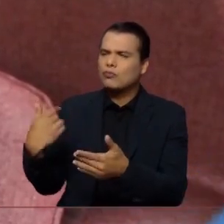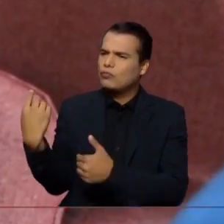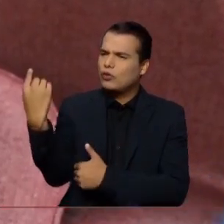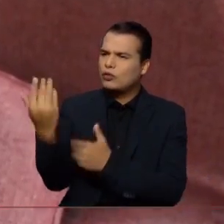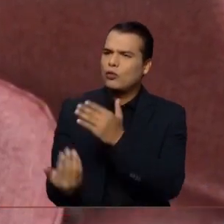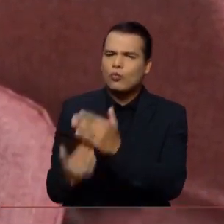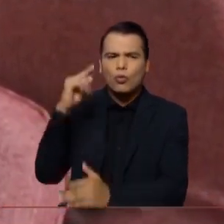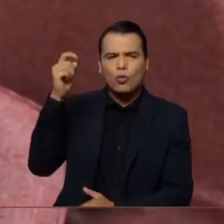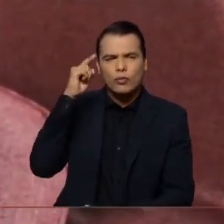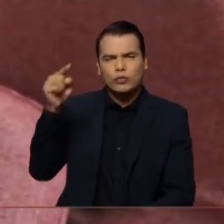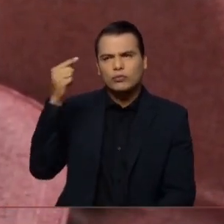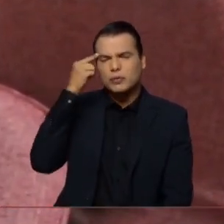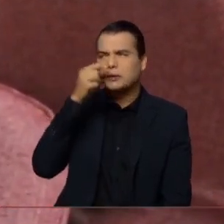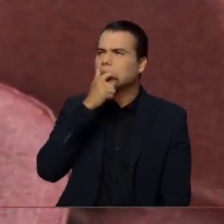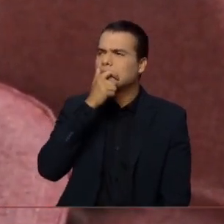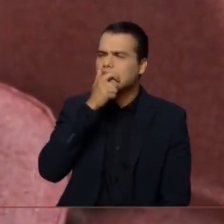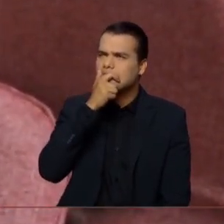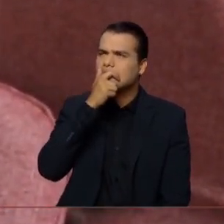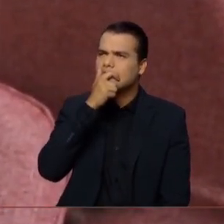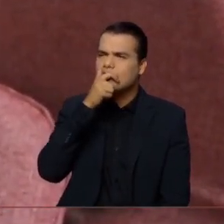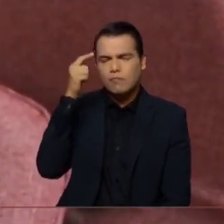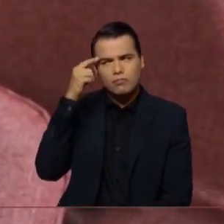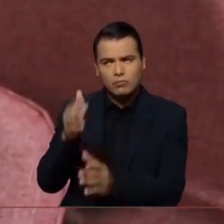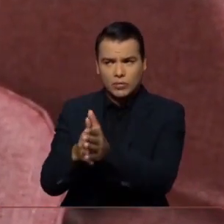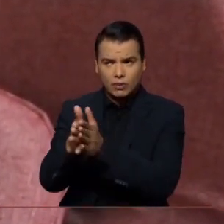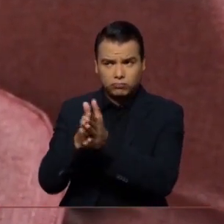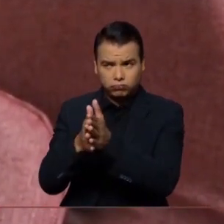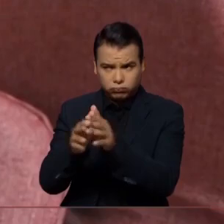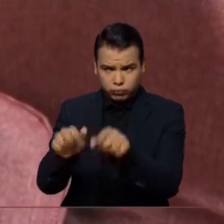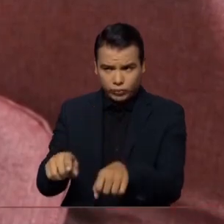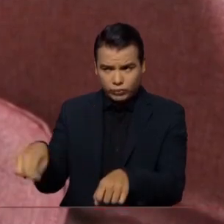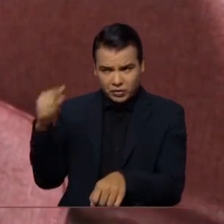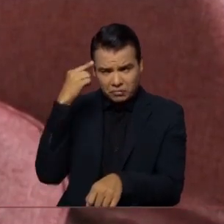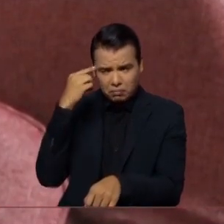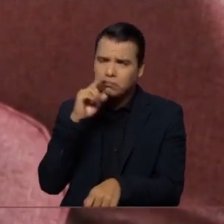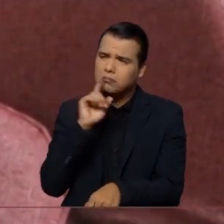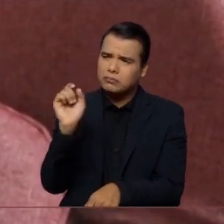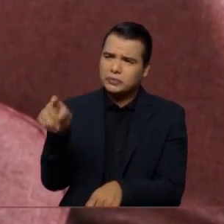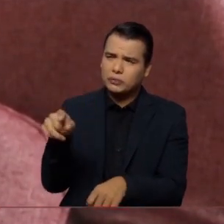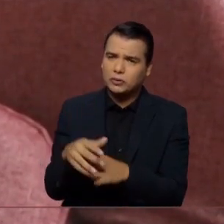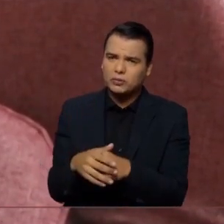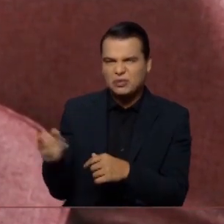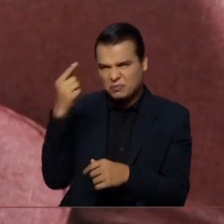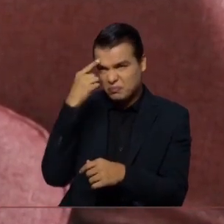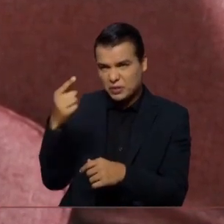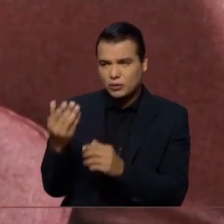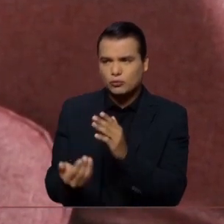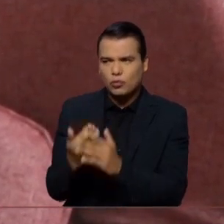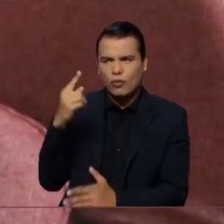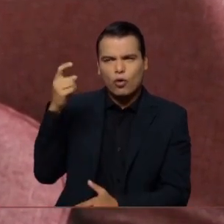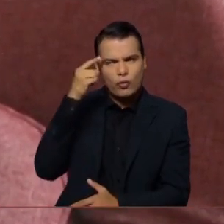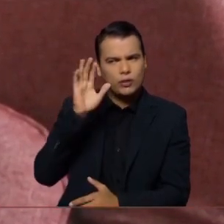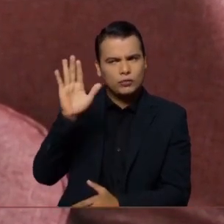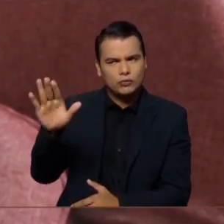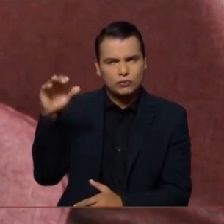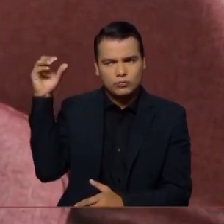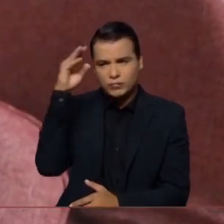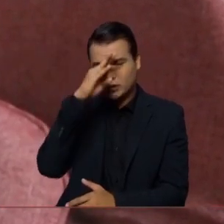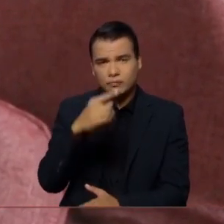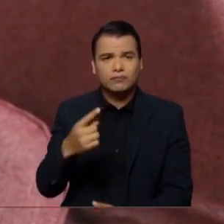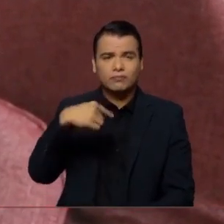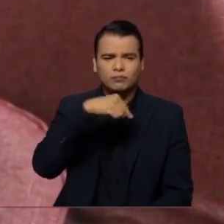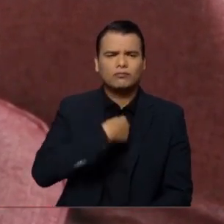pensado que puede haber? No, nosotros tenemos unos trabajos históricamente muy de vieja data